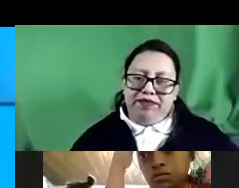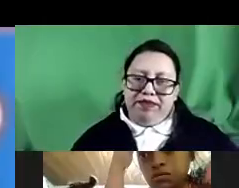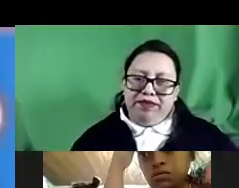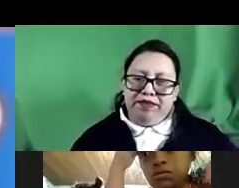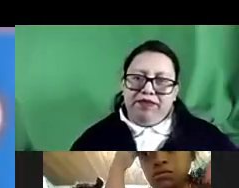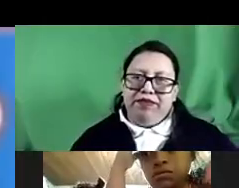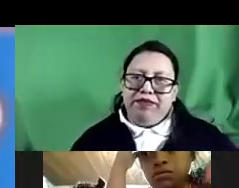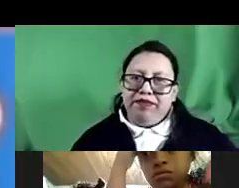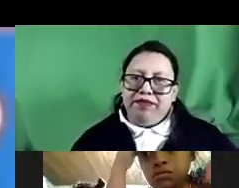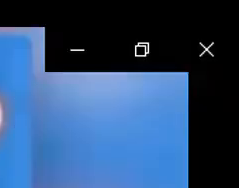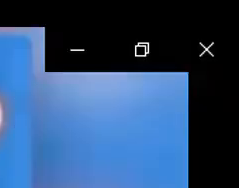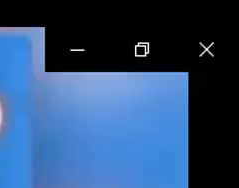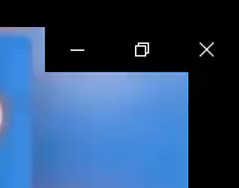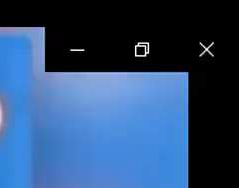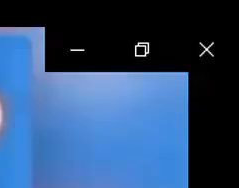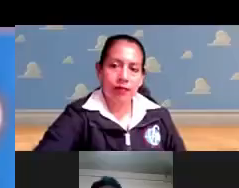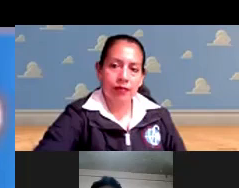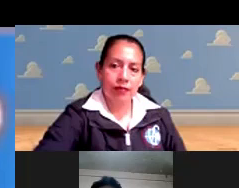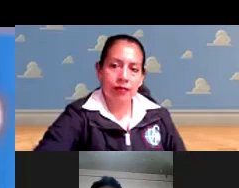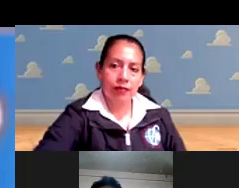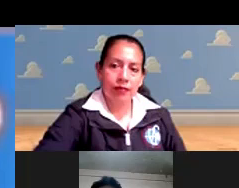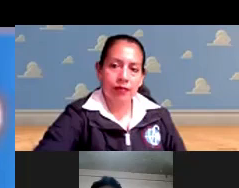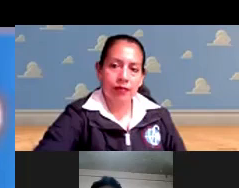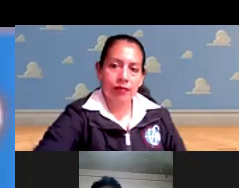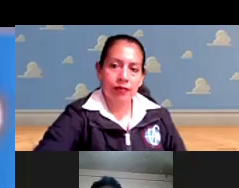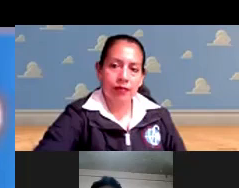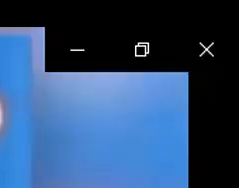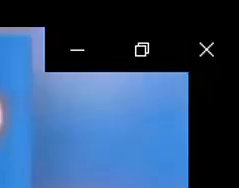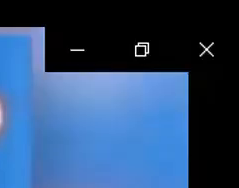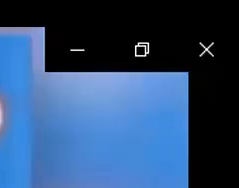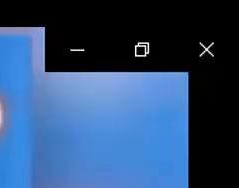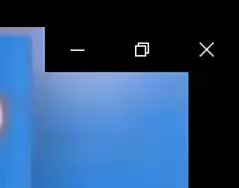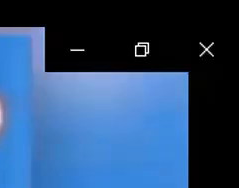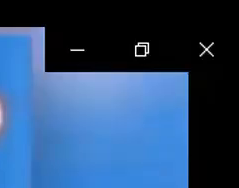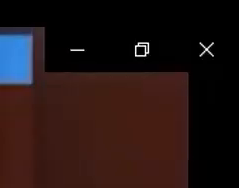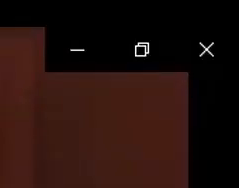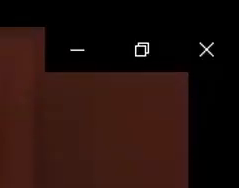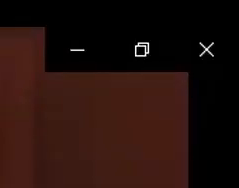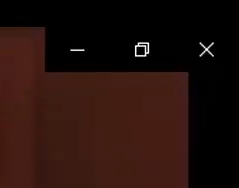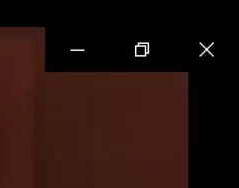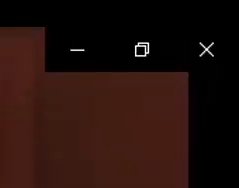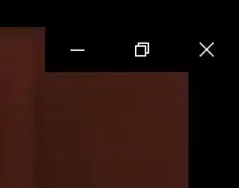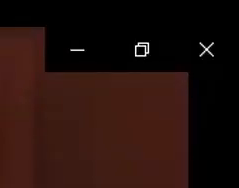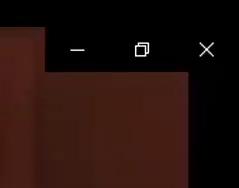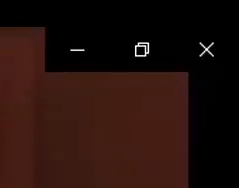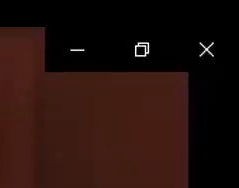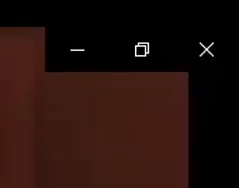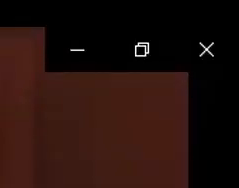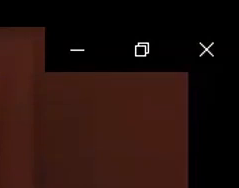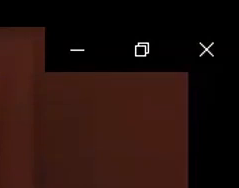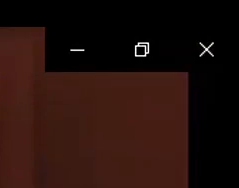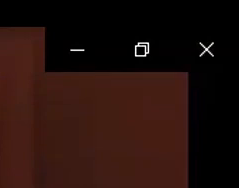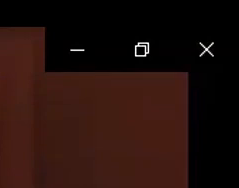Sobre un fondo azul aparecen dos niños junto a sus padres y se lee: para nuestros hijos amados, tercera primaria, discapacidad